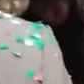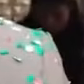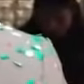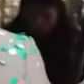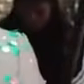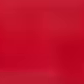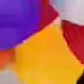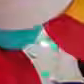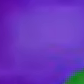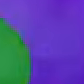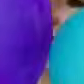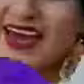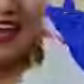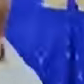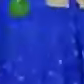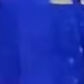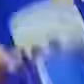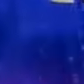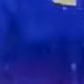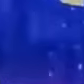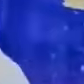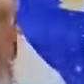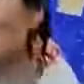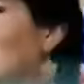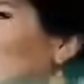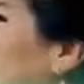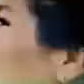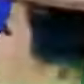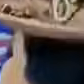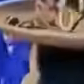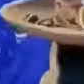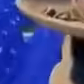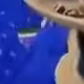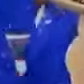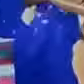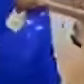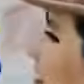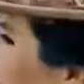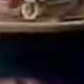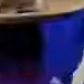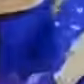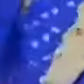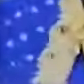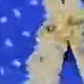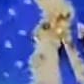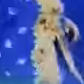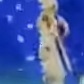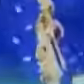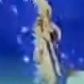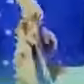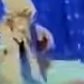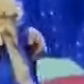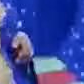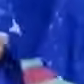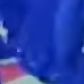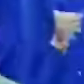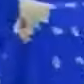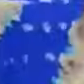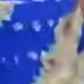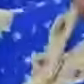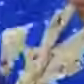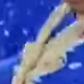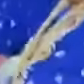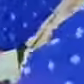Felizmente tenemos ya 12 años de vida institucional dentro de la fraternidad Eloy Salmón. Festejamos junto a nuestros fraternos, junto a